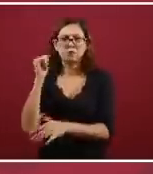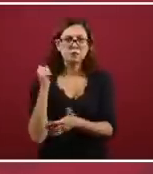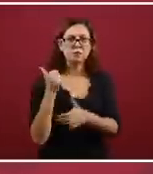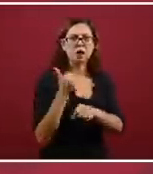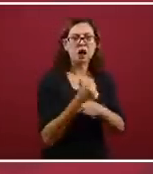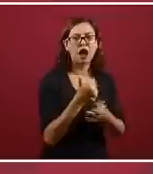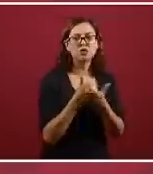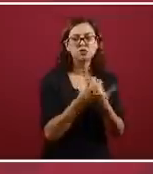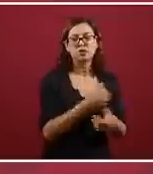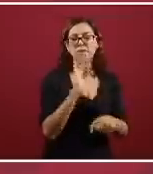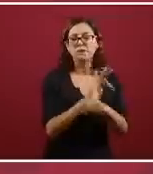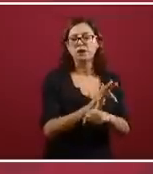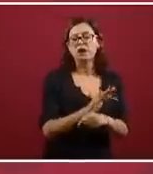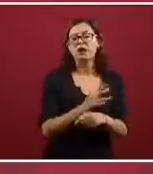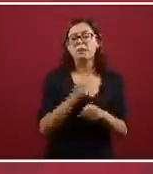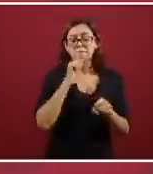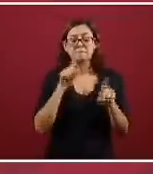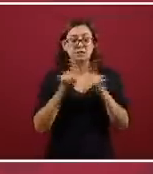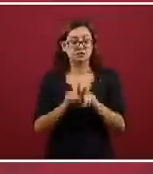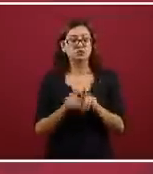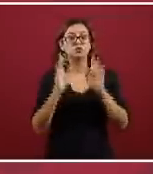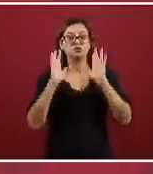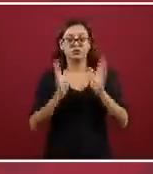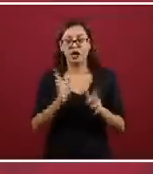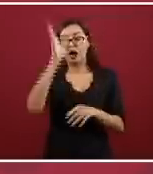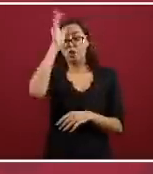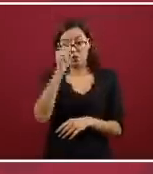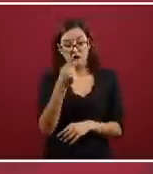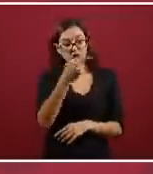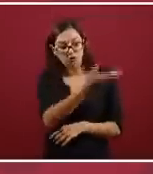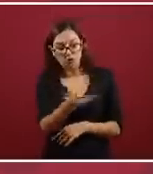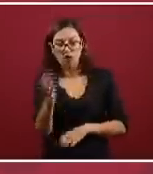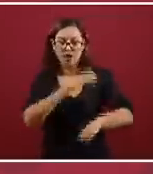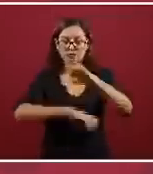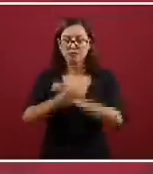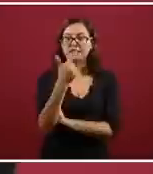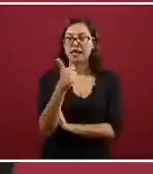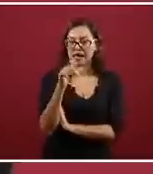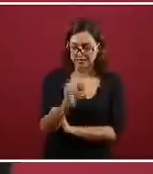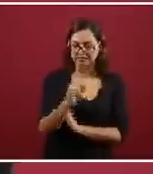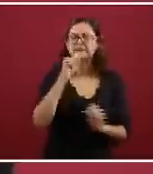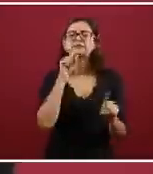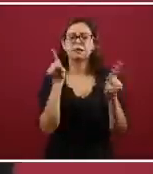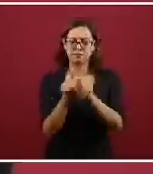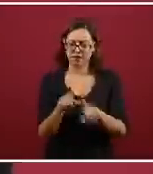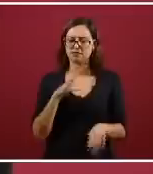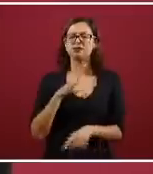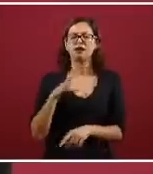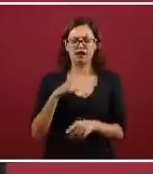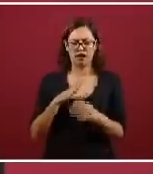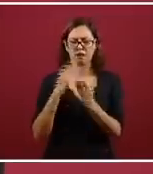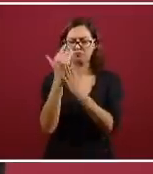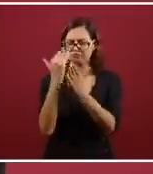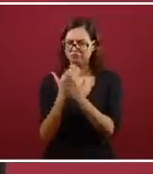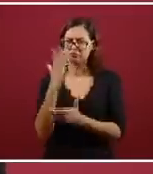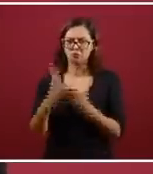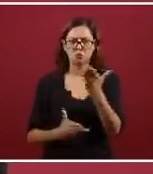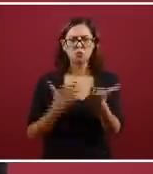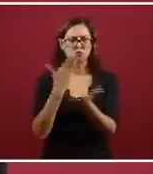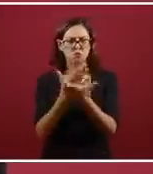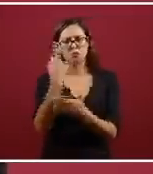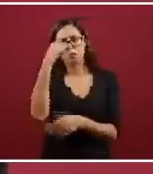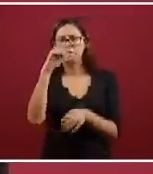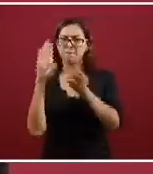que estamos trabajando lo del gas tienen incluso proyectos que han propuesto